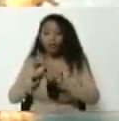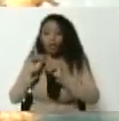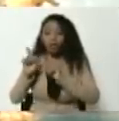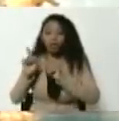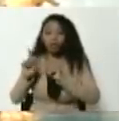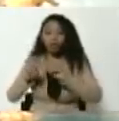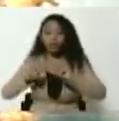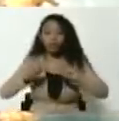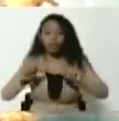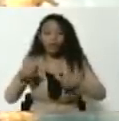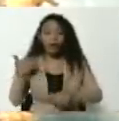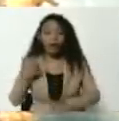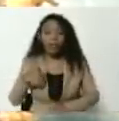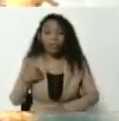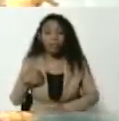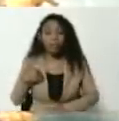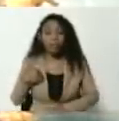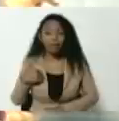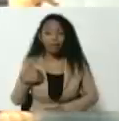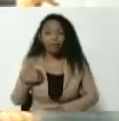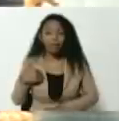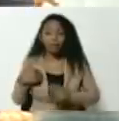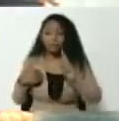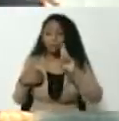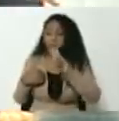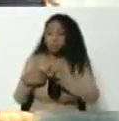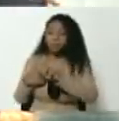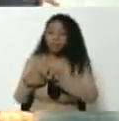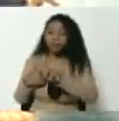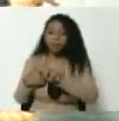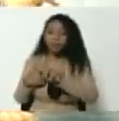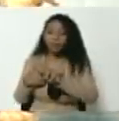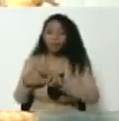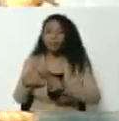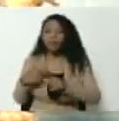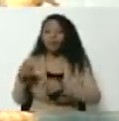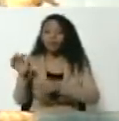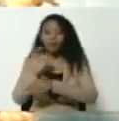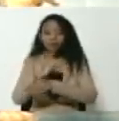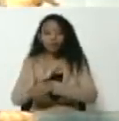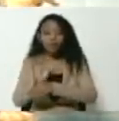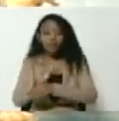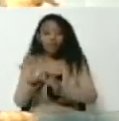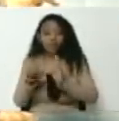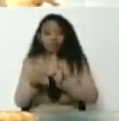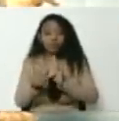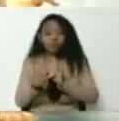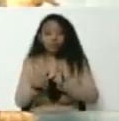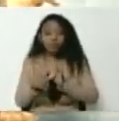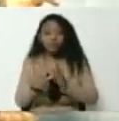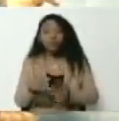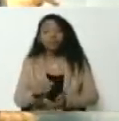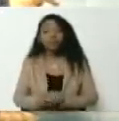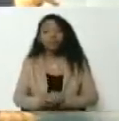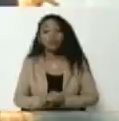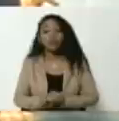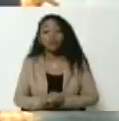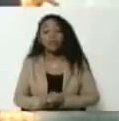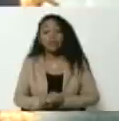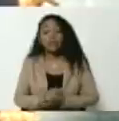suelo argentino se perpetró usurpación de funciones y